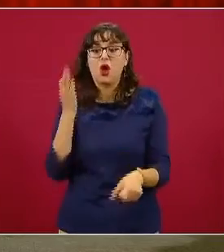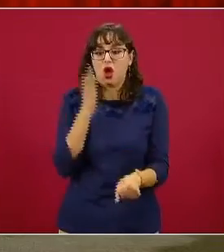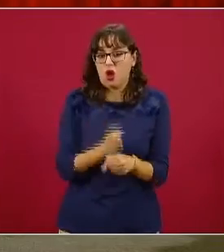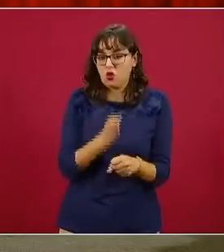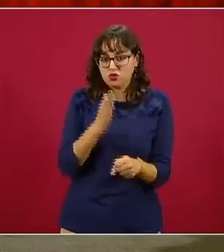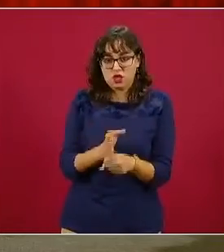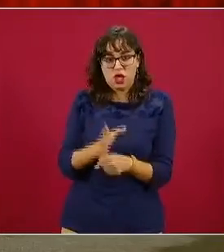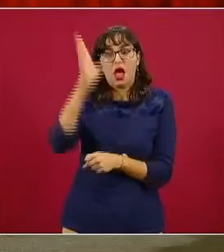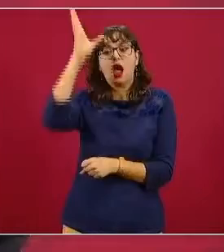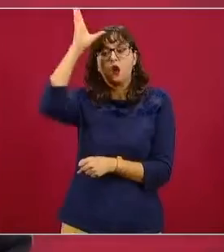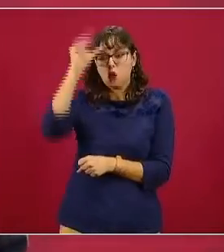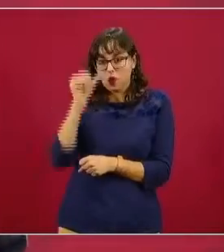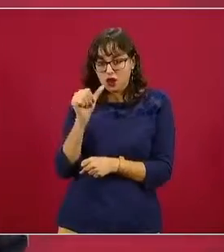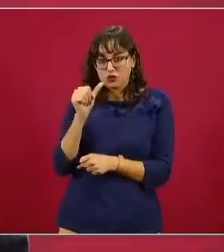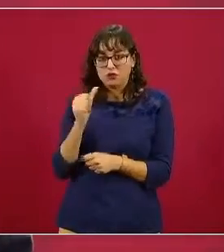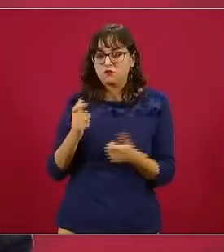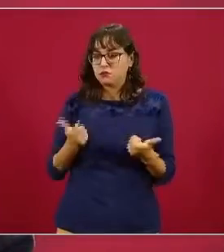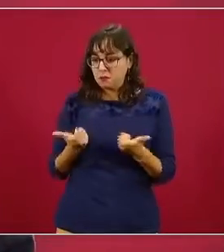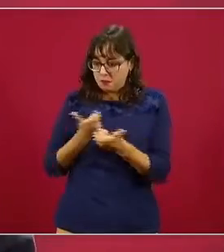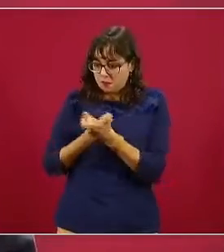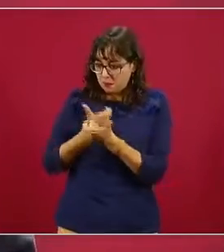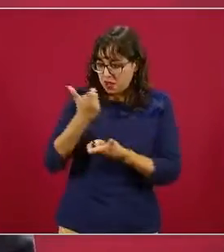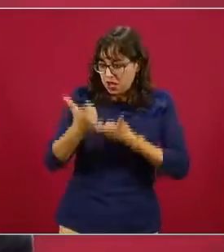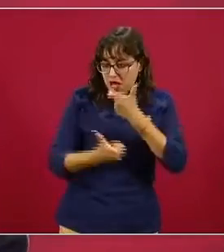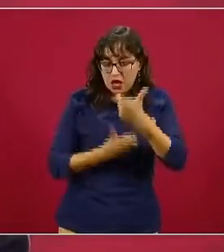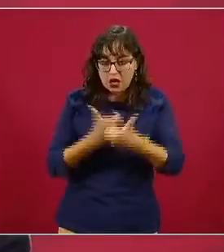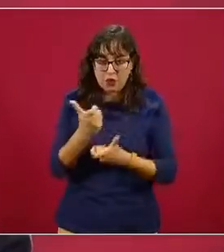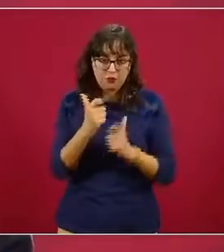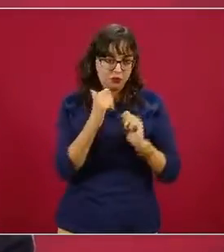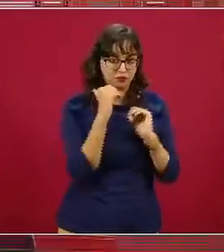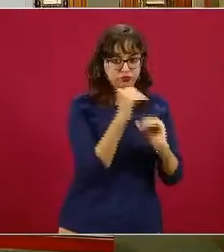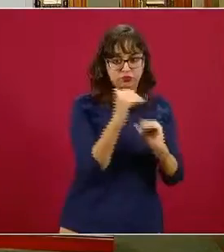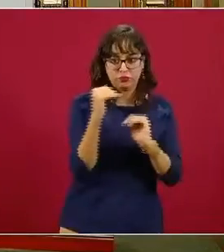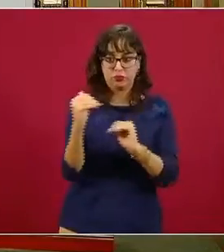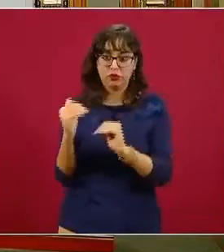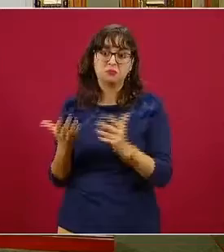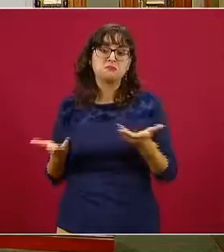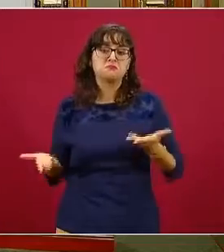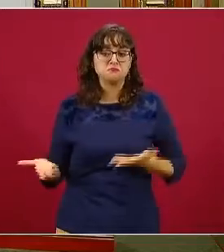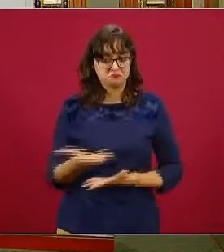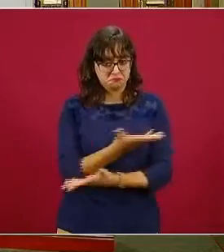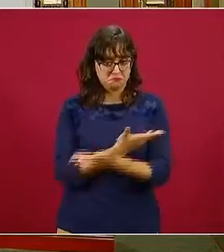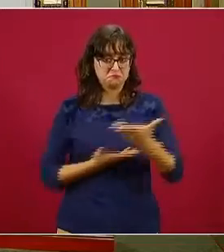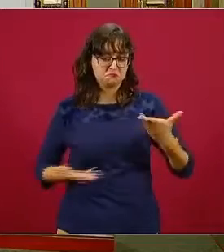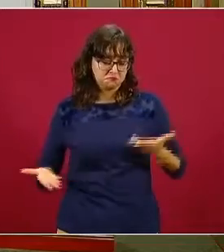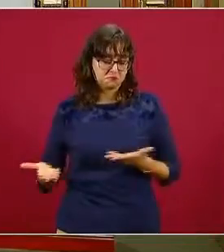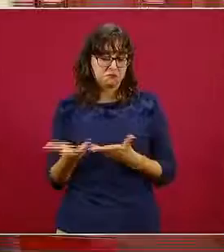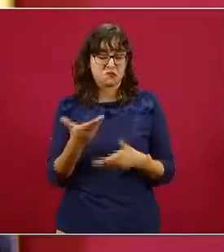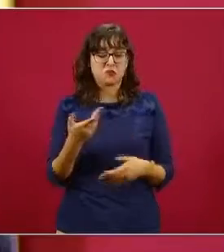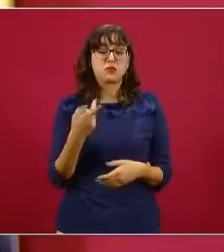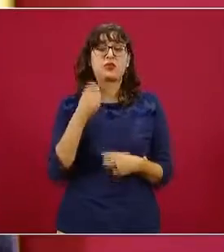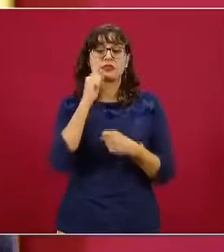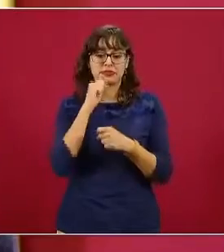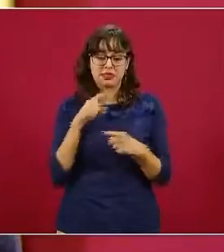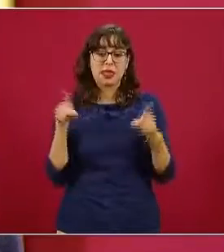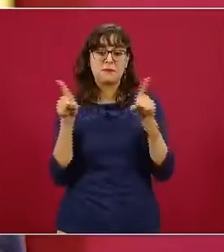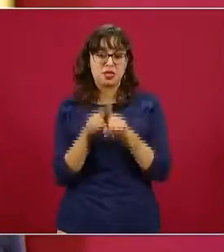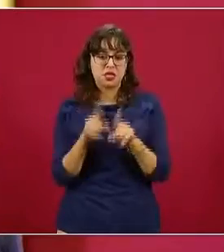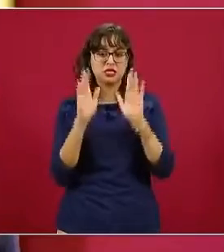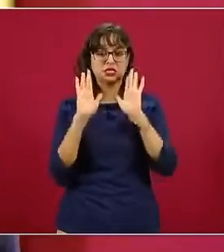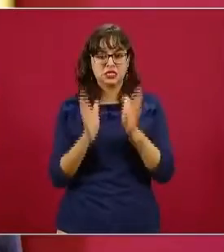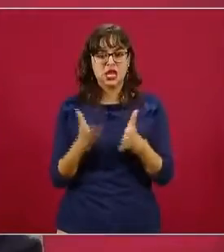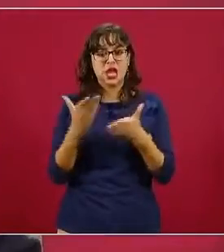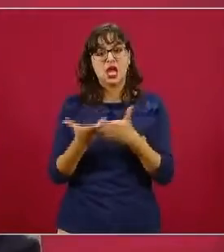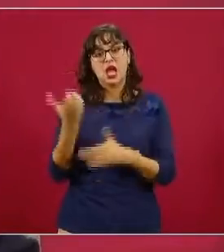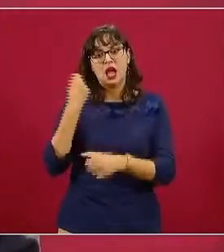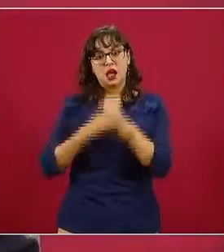de referencia para hacer intercambio de servicios. Este tipo de intercambio de servicios están ya también acordados